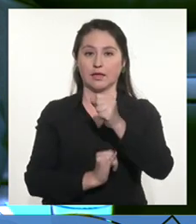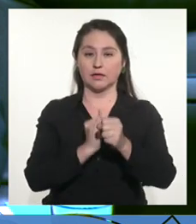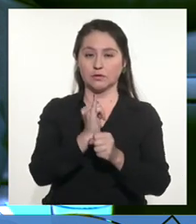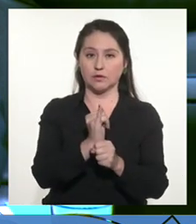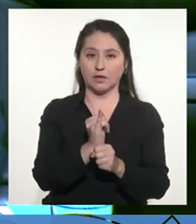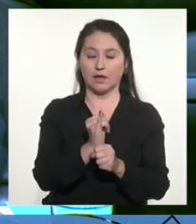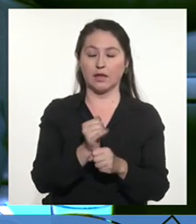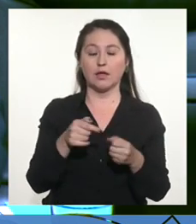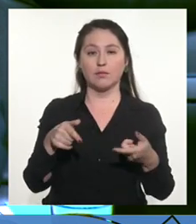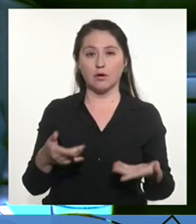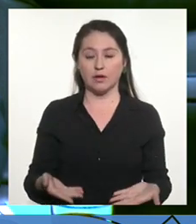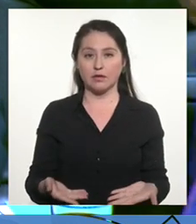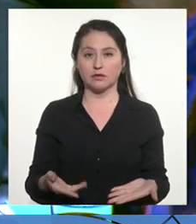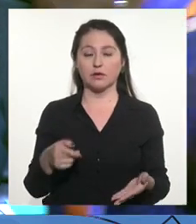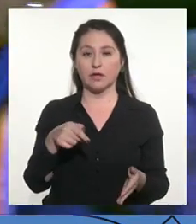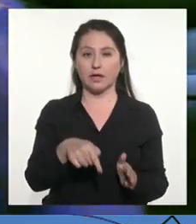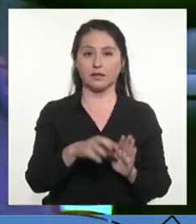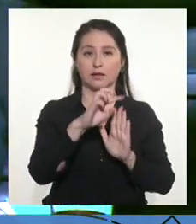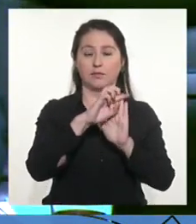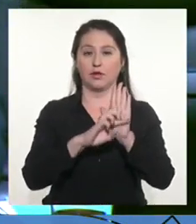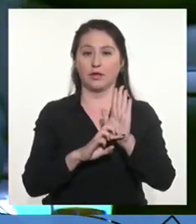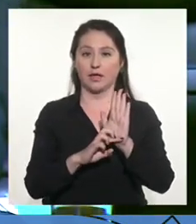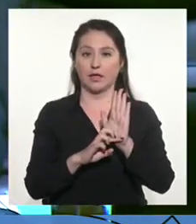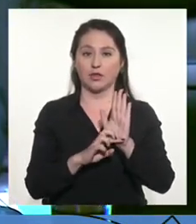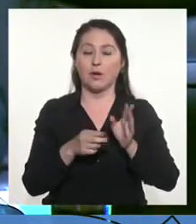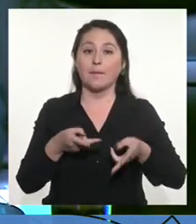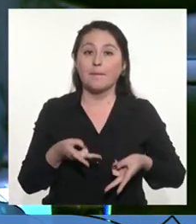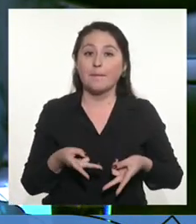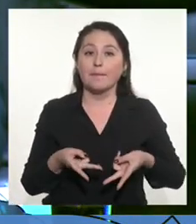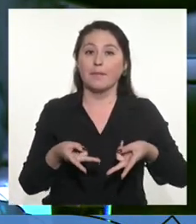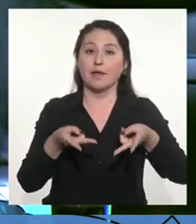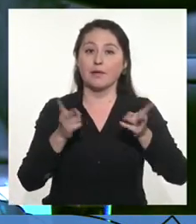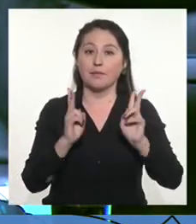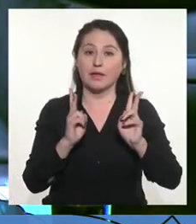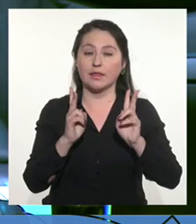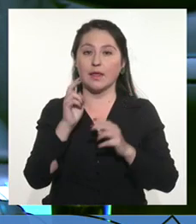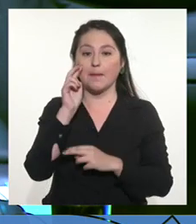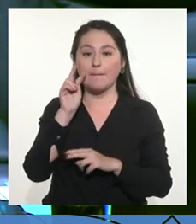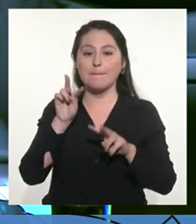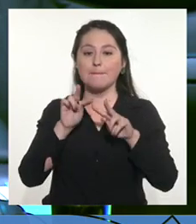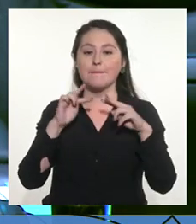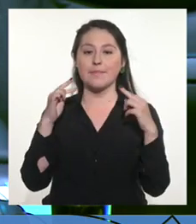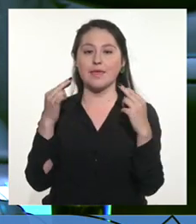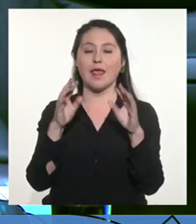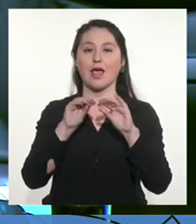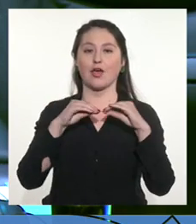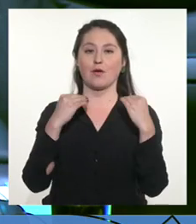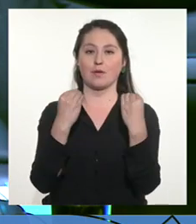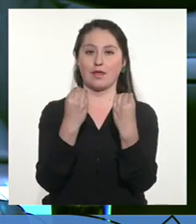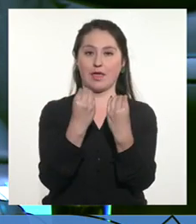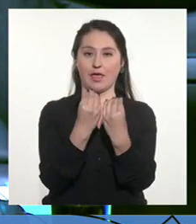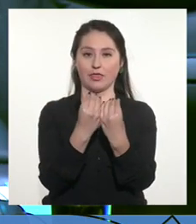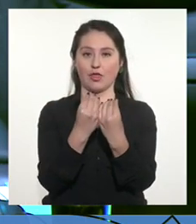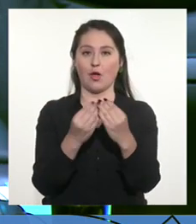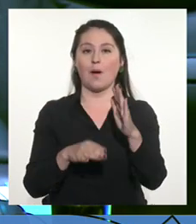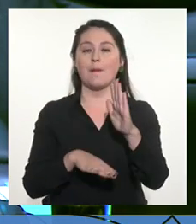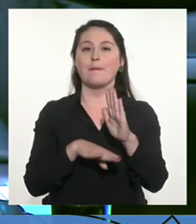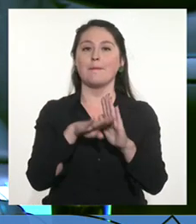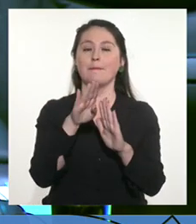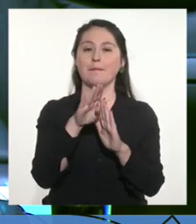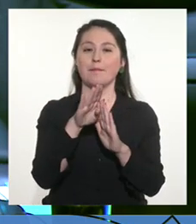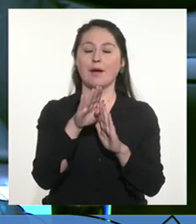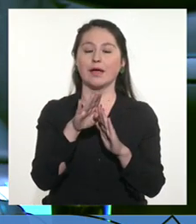sentido este proyecto va a permitir mirar la integridad del ordenamiento jurídico de forma más pulcra